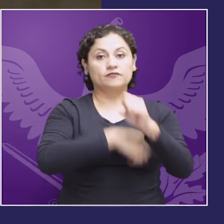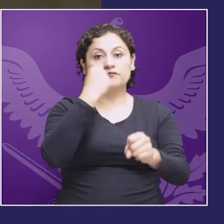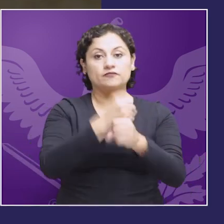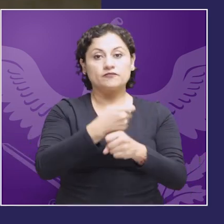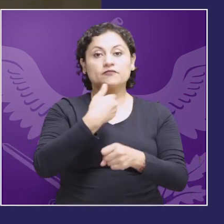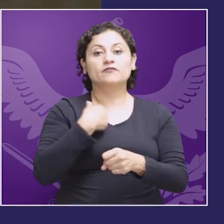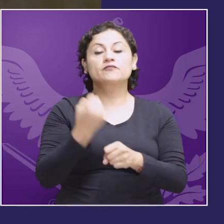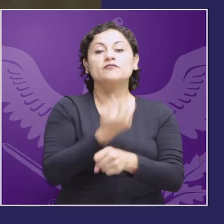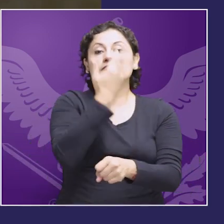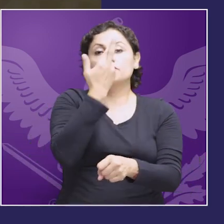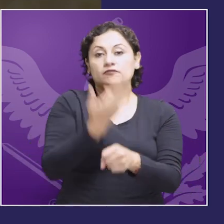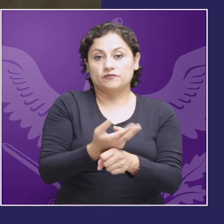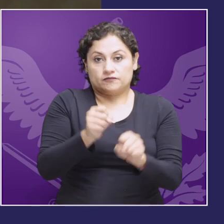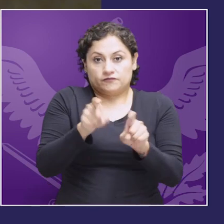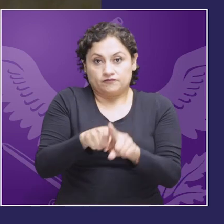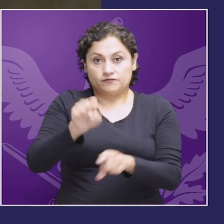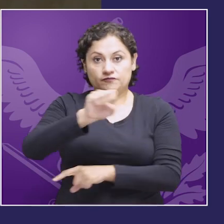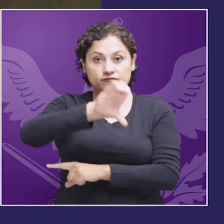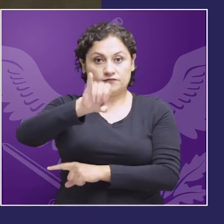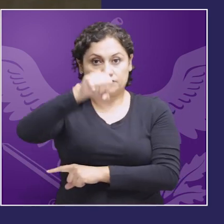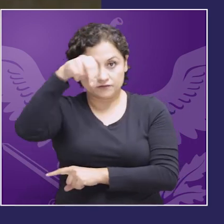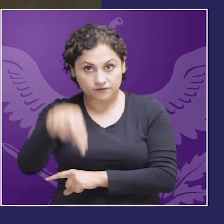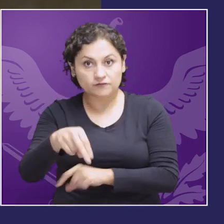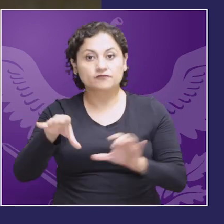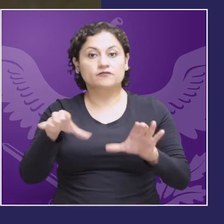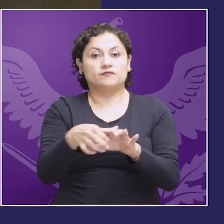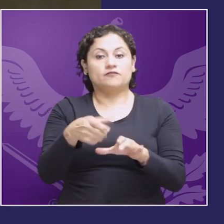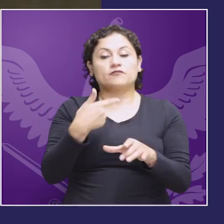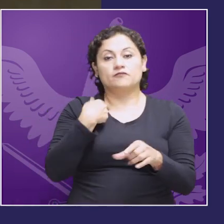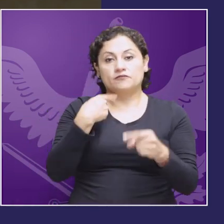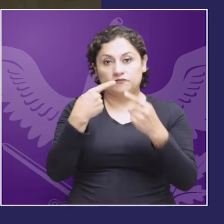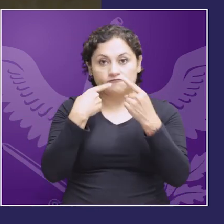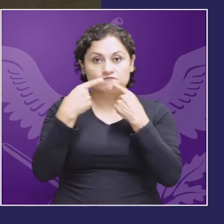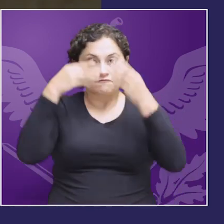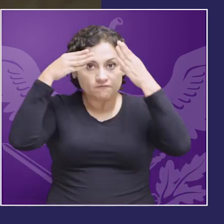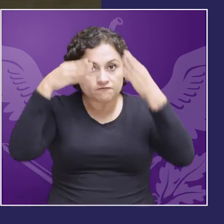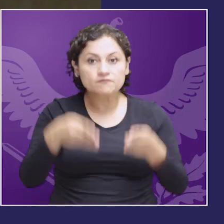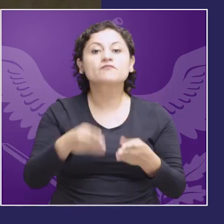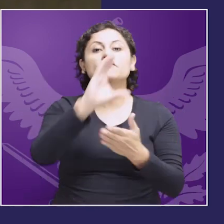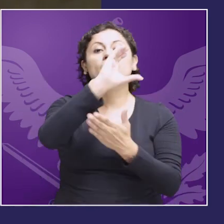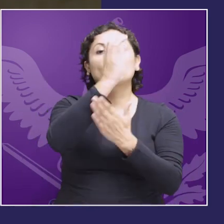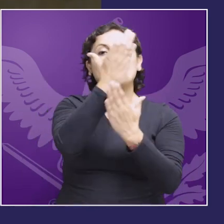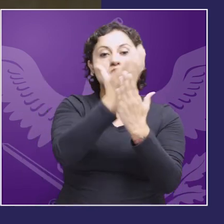al cargo de magistrada. Durante 13 años fui secretaria relatora de la Corte Suprema,